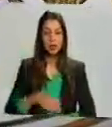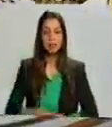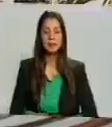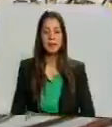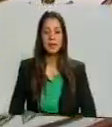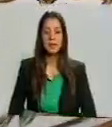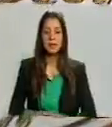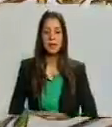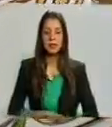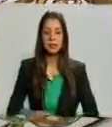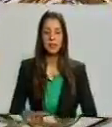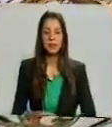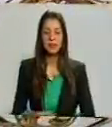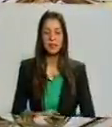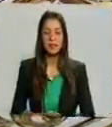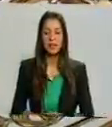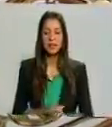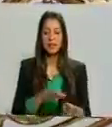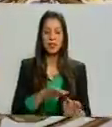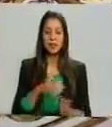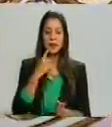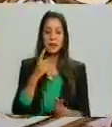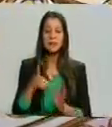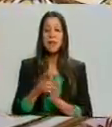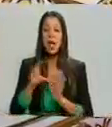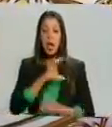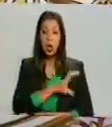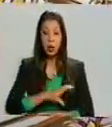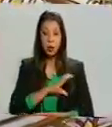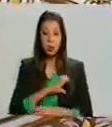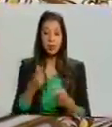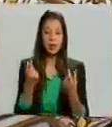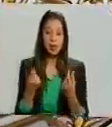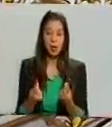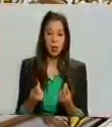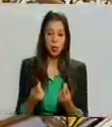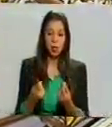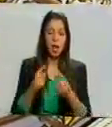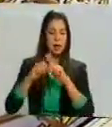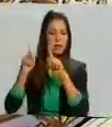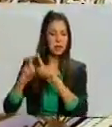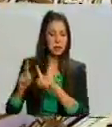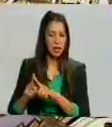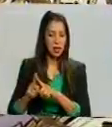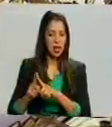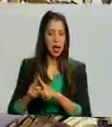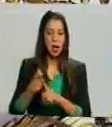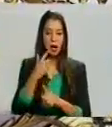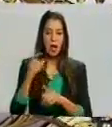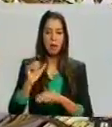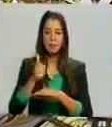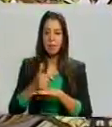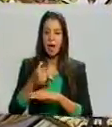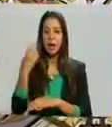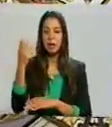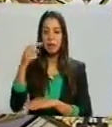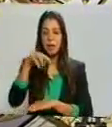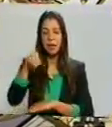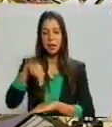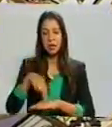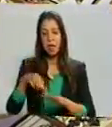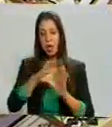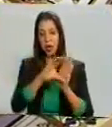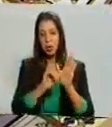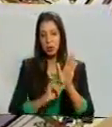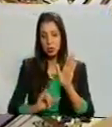parte, hay que destacar que el presidente de la Comisión de Economía Diversificada y Productiva de la Asamblea Nacional